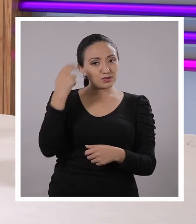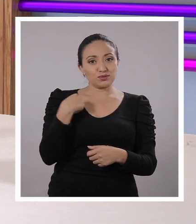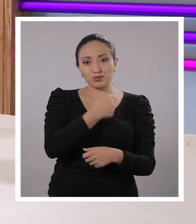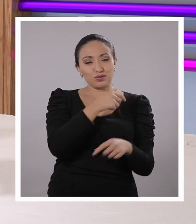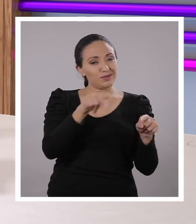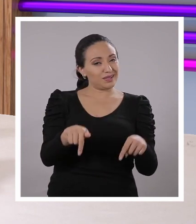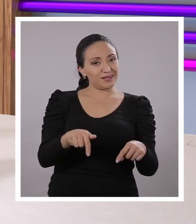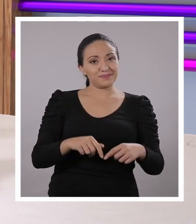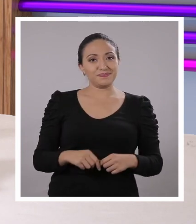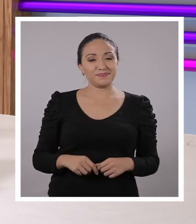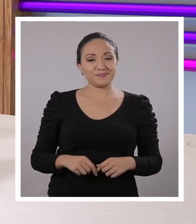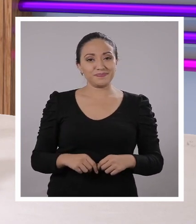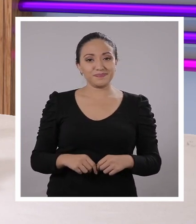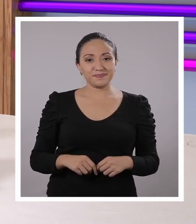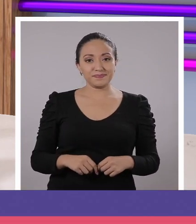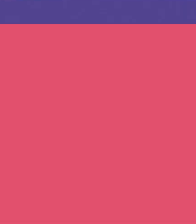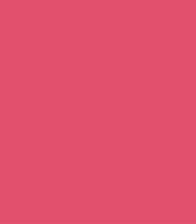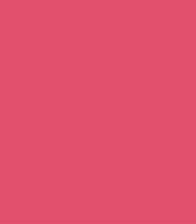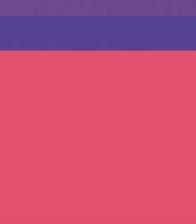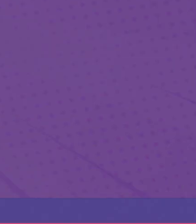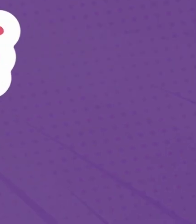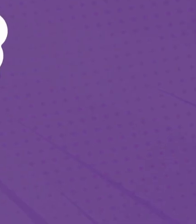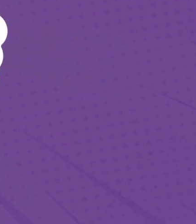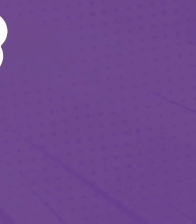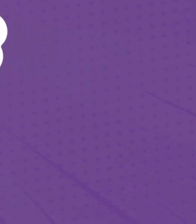son la razón por la que estamos aquí.